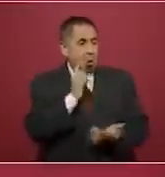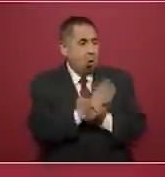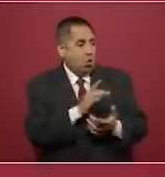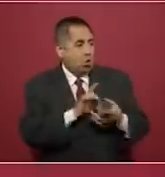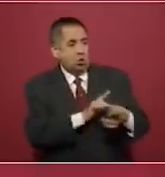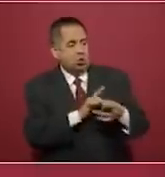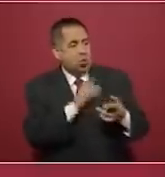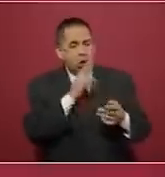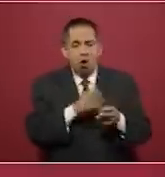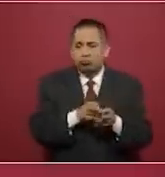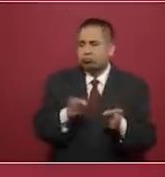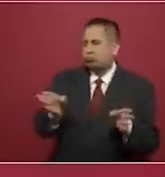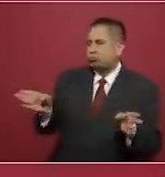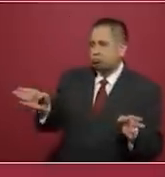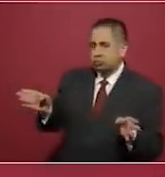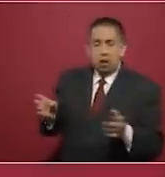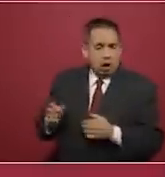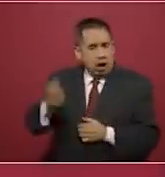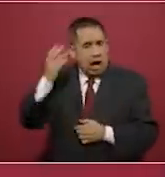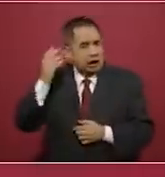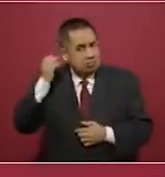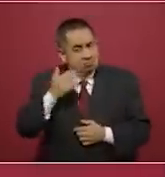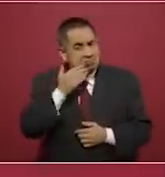y comercial y se logró